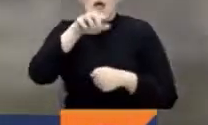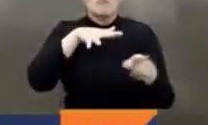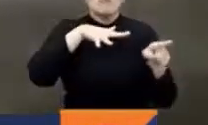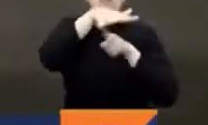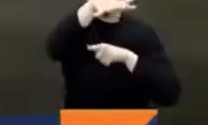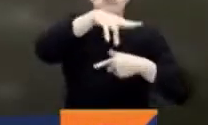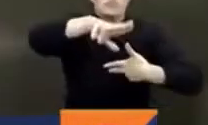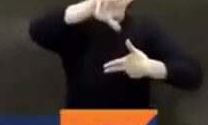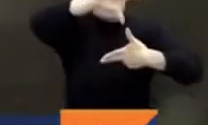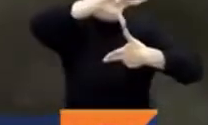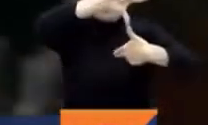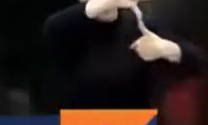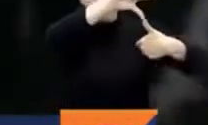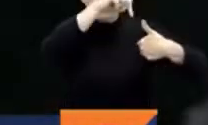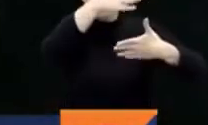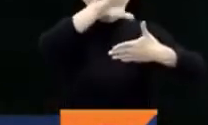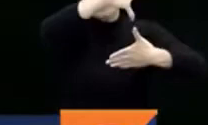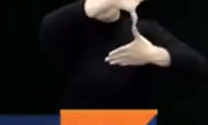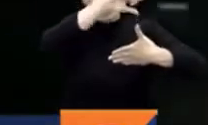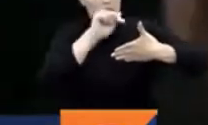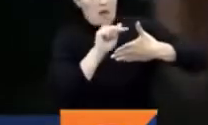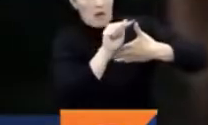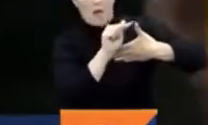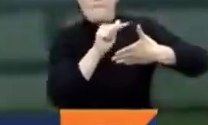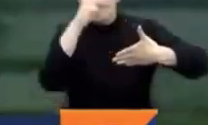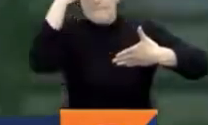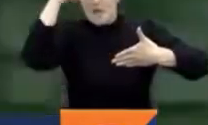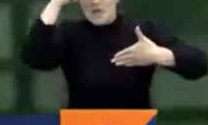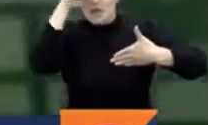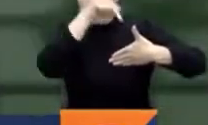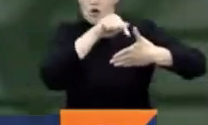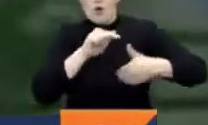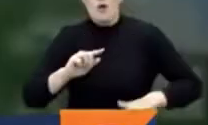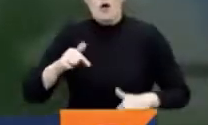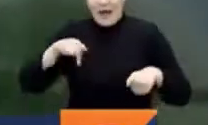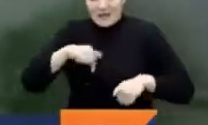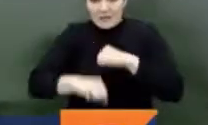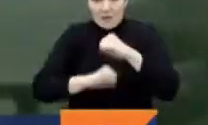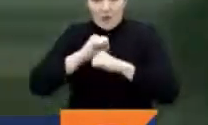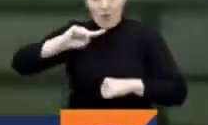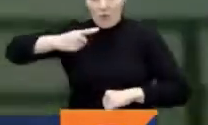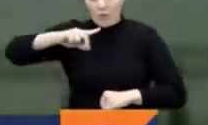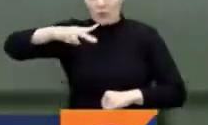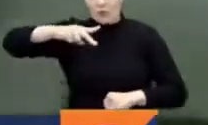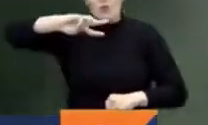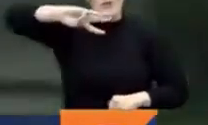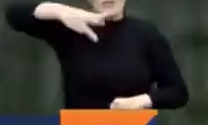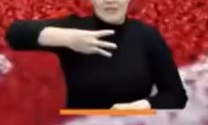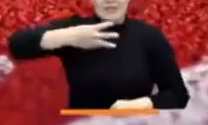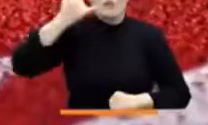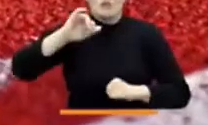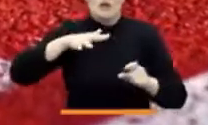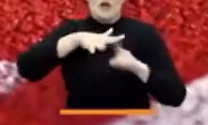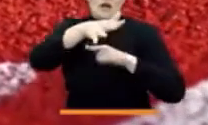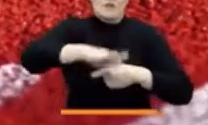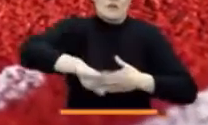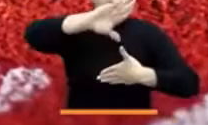en las costas del sureste de México, ocasionando inundaciones. Bonnie es el tercer huracán del año en el Pacífico mexicano.